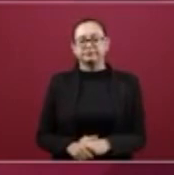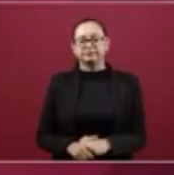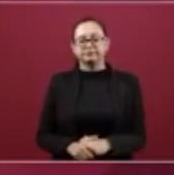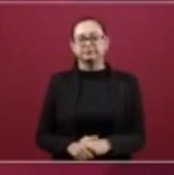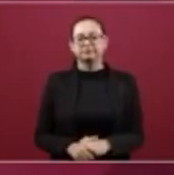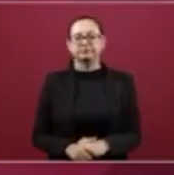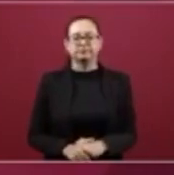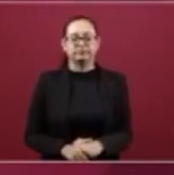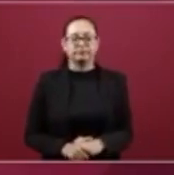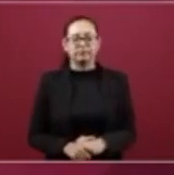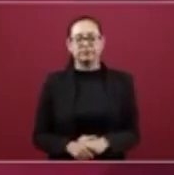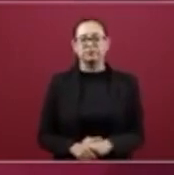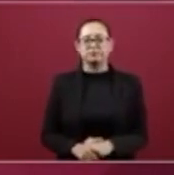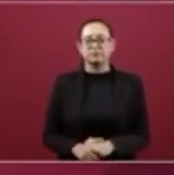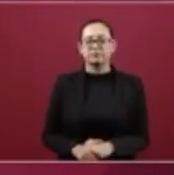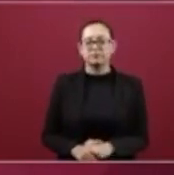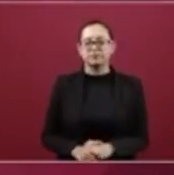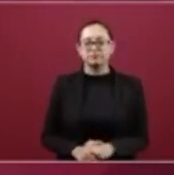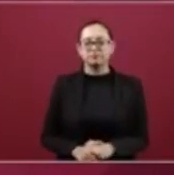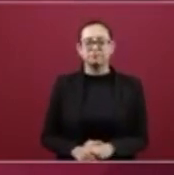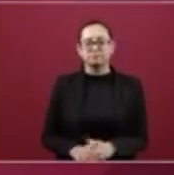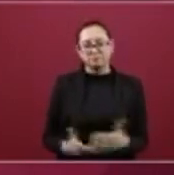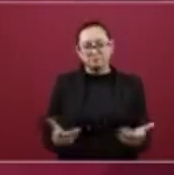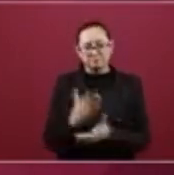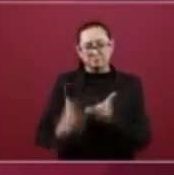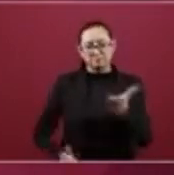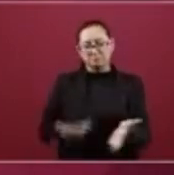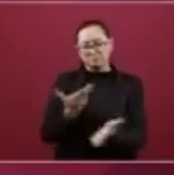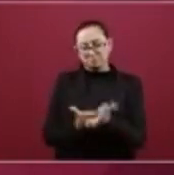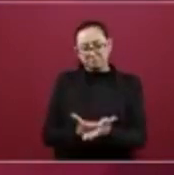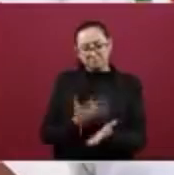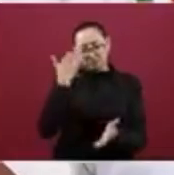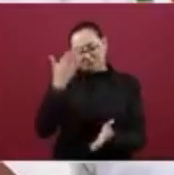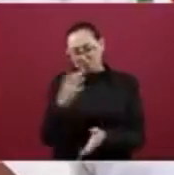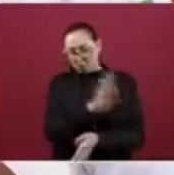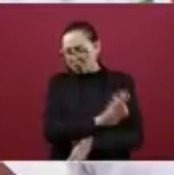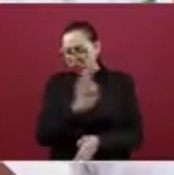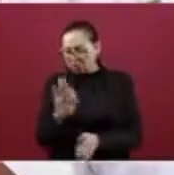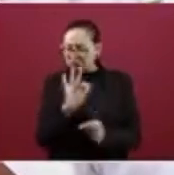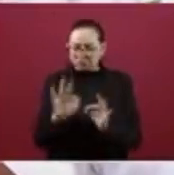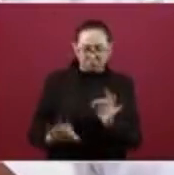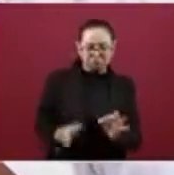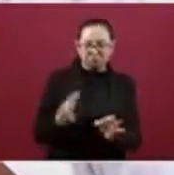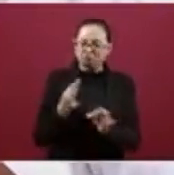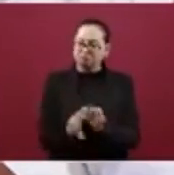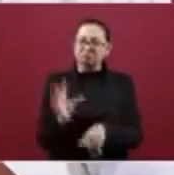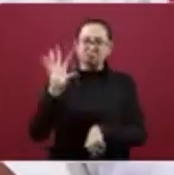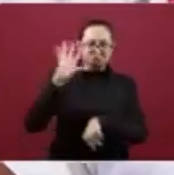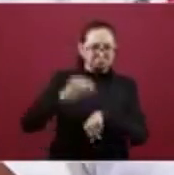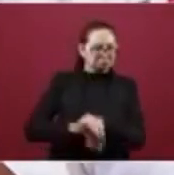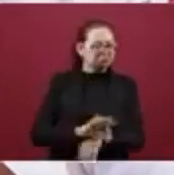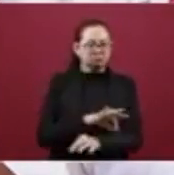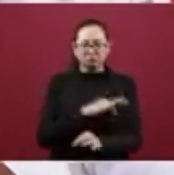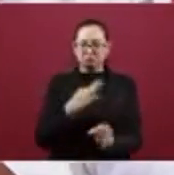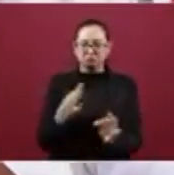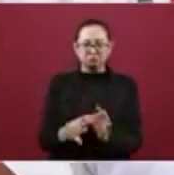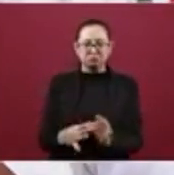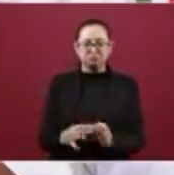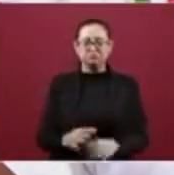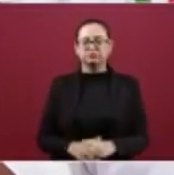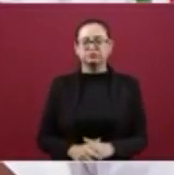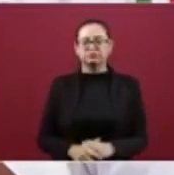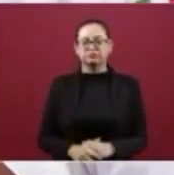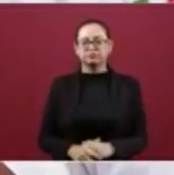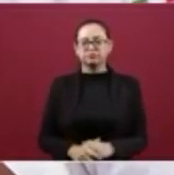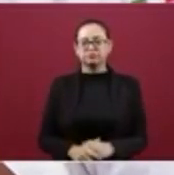Se cumplió en tiempo y forma la solicitud del permiso de refinación. Antes no